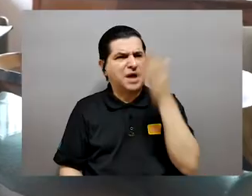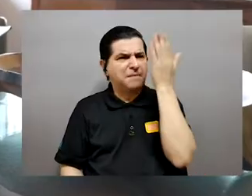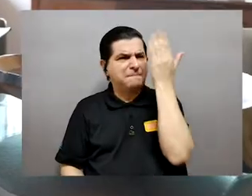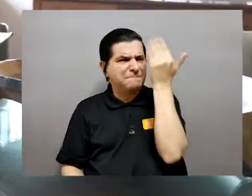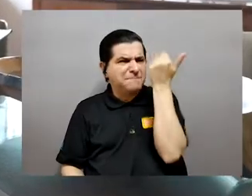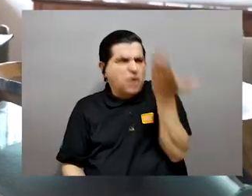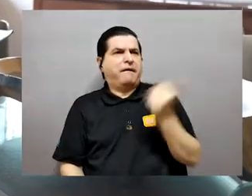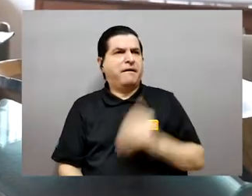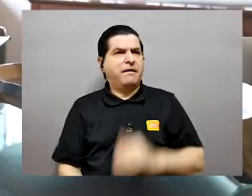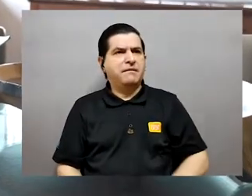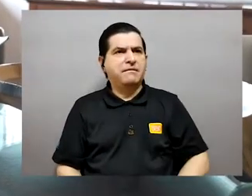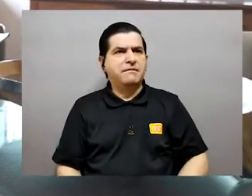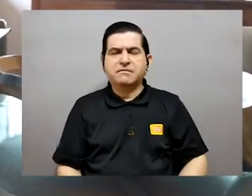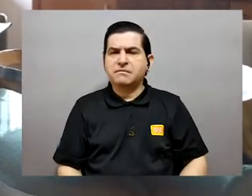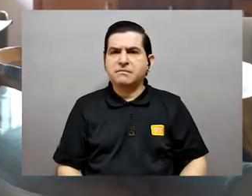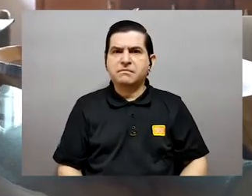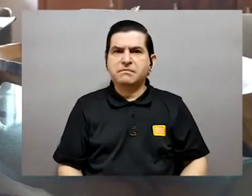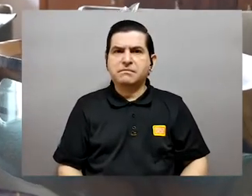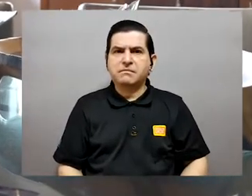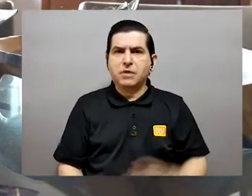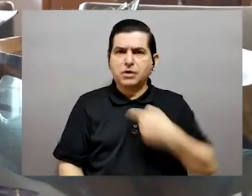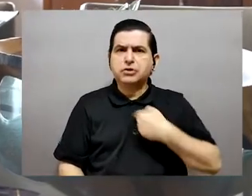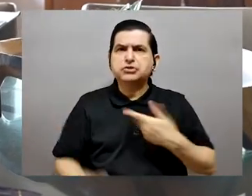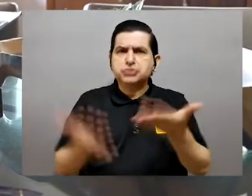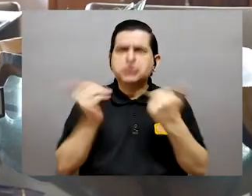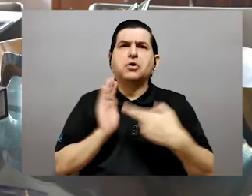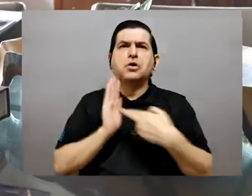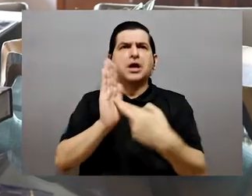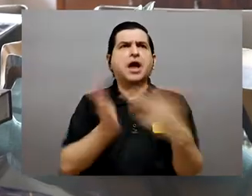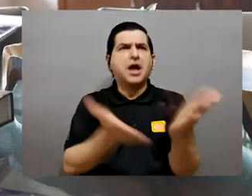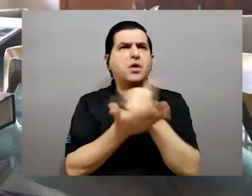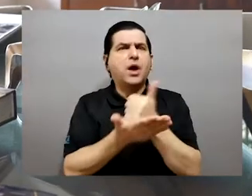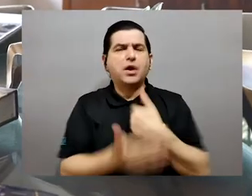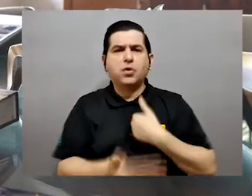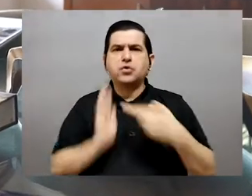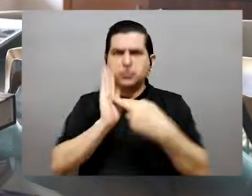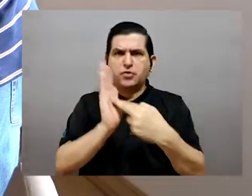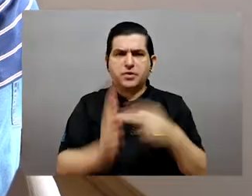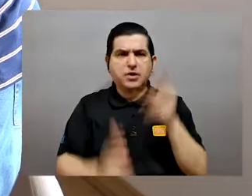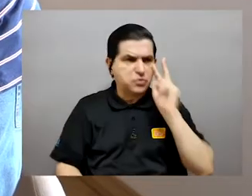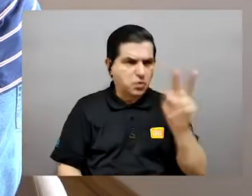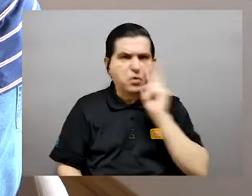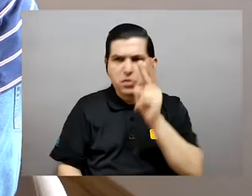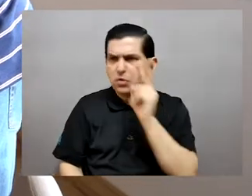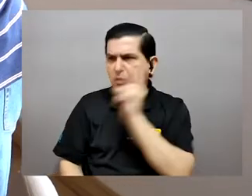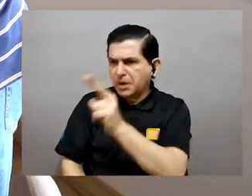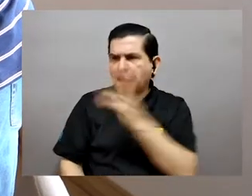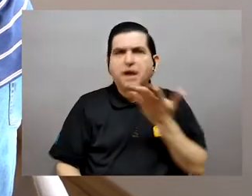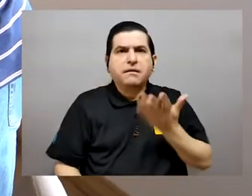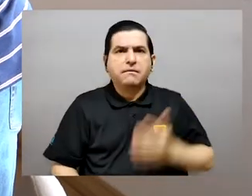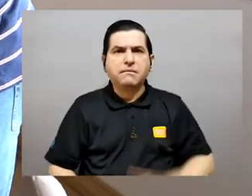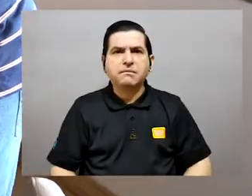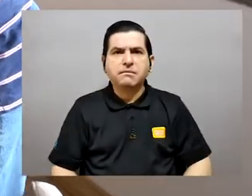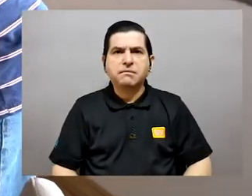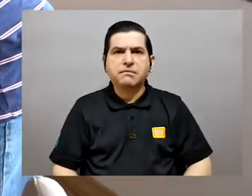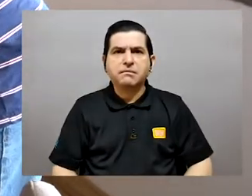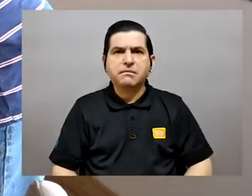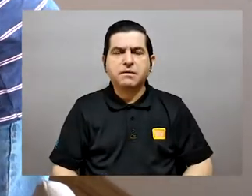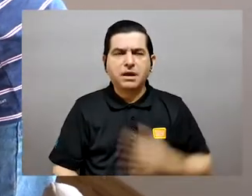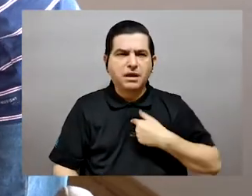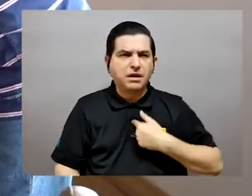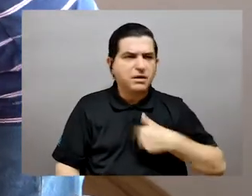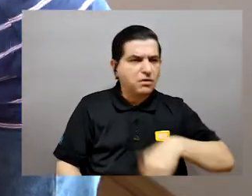las glándulas mamarias se quedan más... Y ahí va creciendo. Y todo eso lo sabemos y lo vemos todo el tiempo,